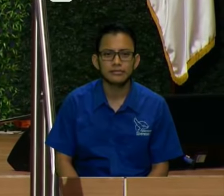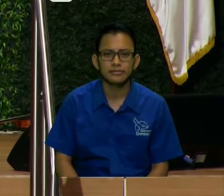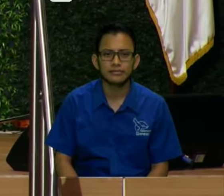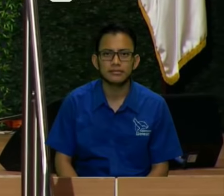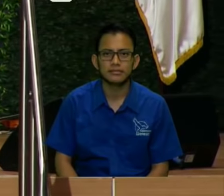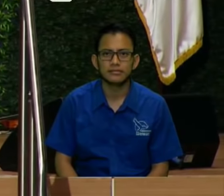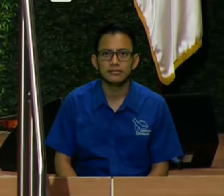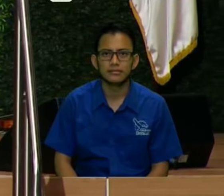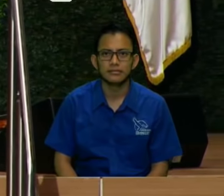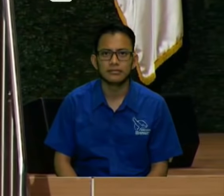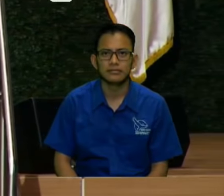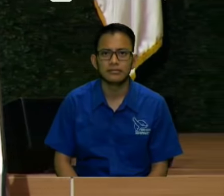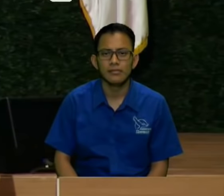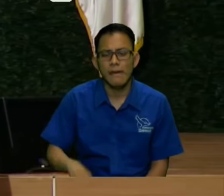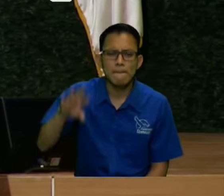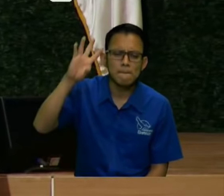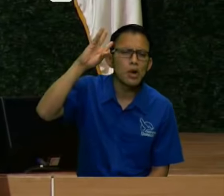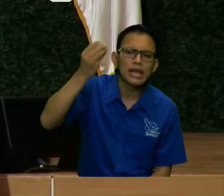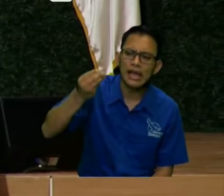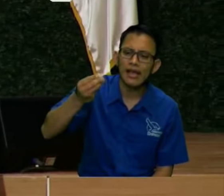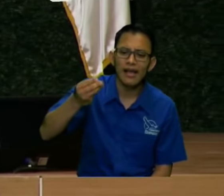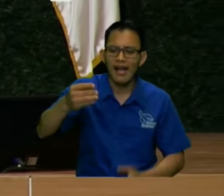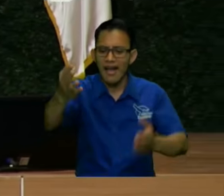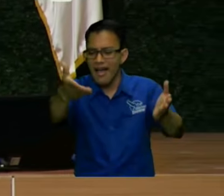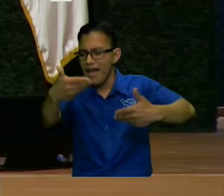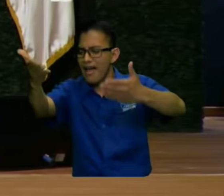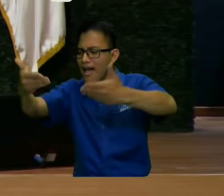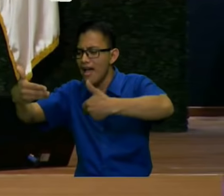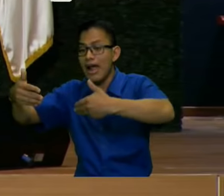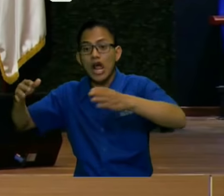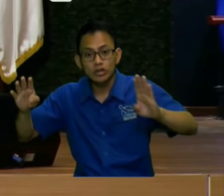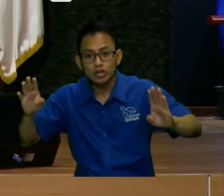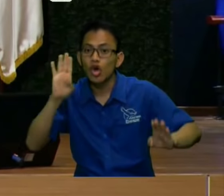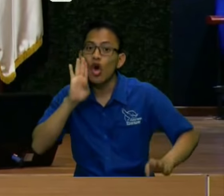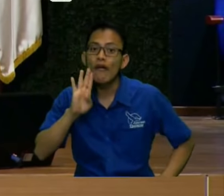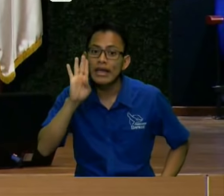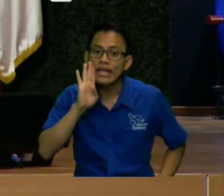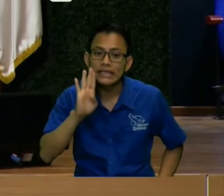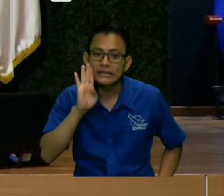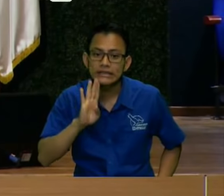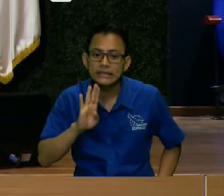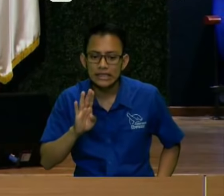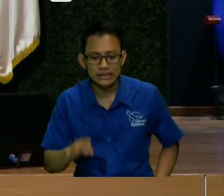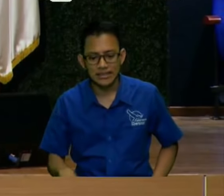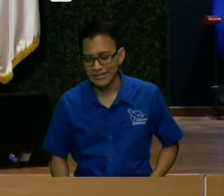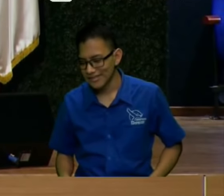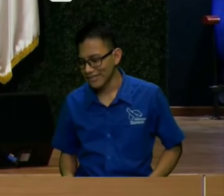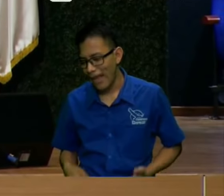¿Por qué tengo que atraer a la juventud poniéndoles mesas de ping-pong y boliche y ¿cómo se llama?